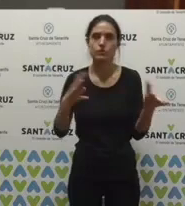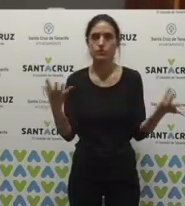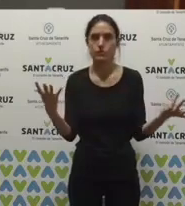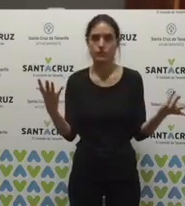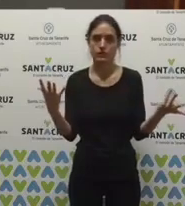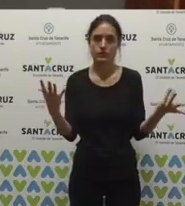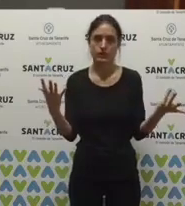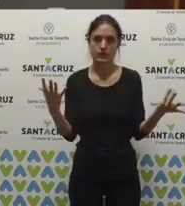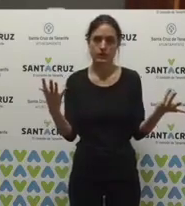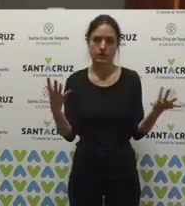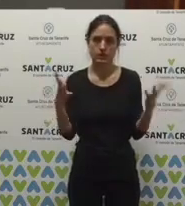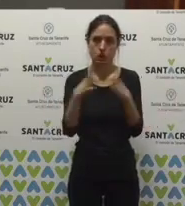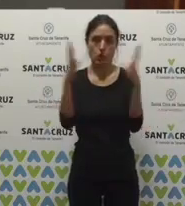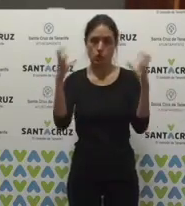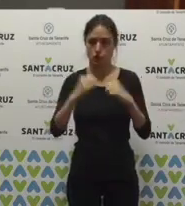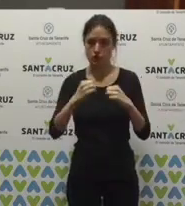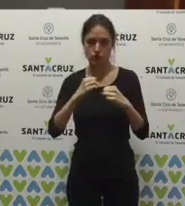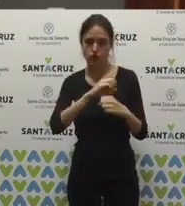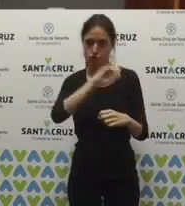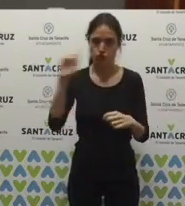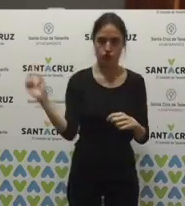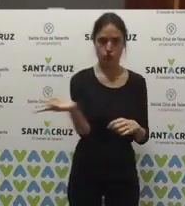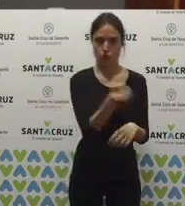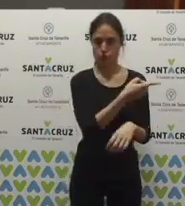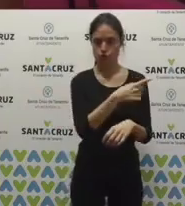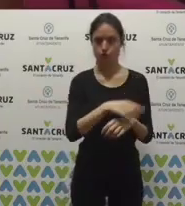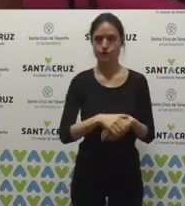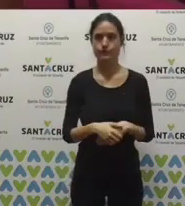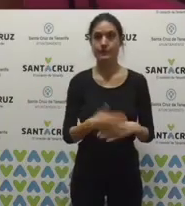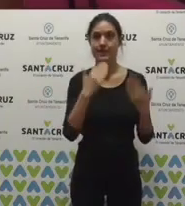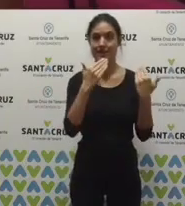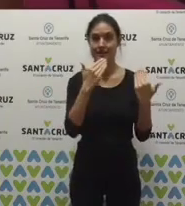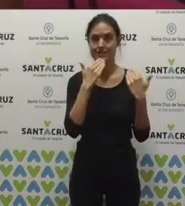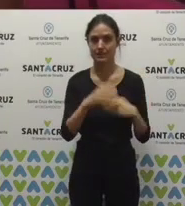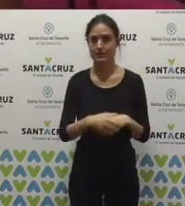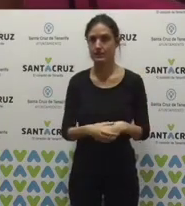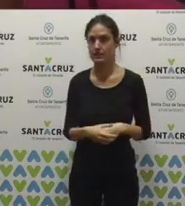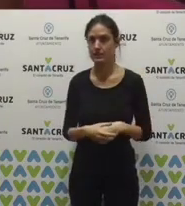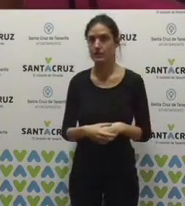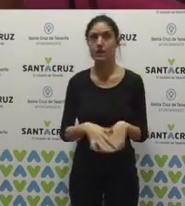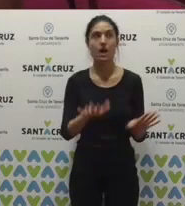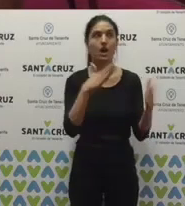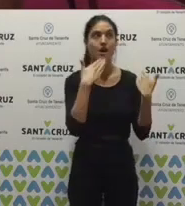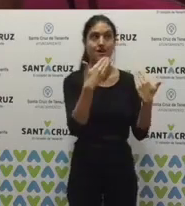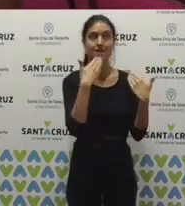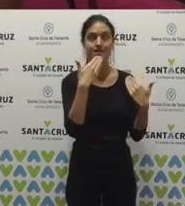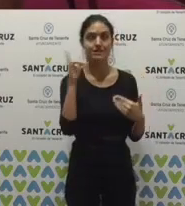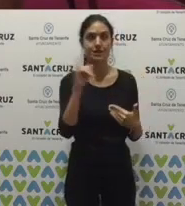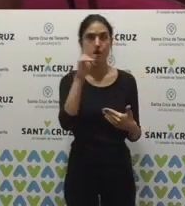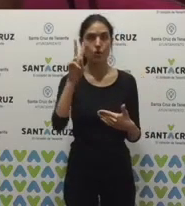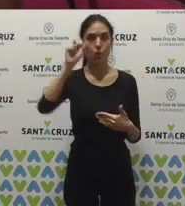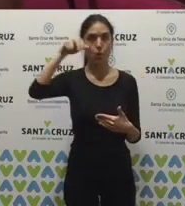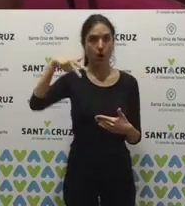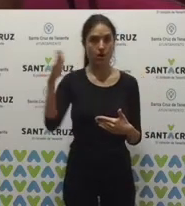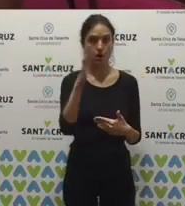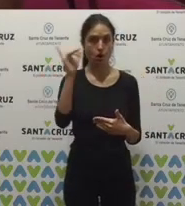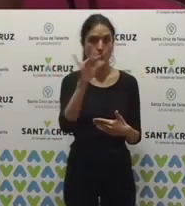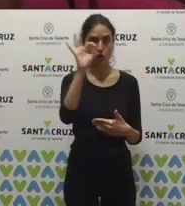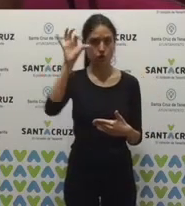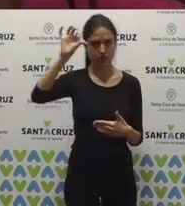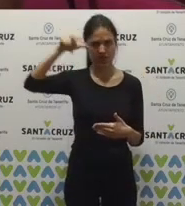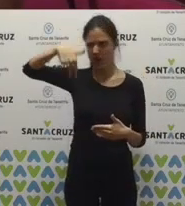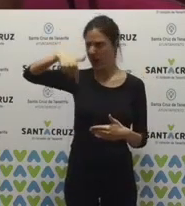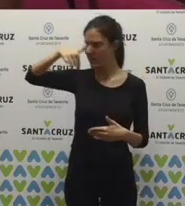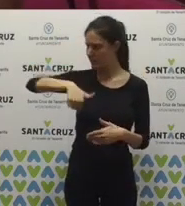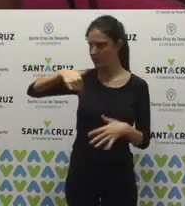donde consenso por parte de todos muchas gracias muchas veces con josé además en este mismo pleno hubo un